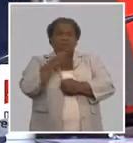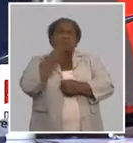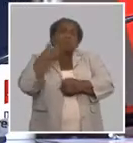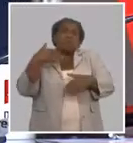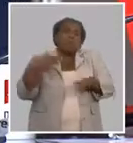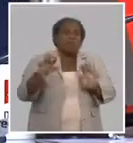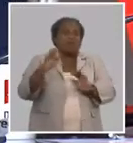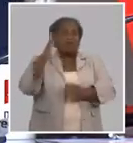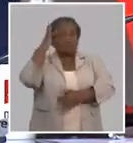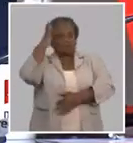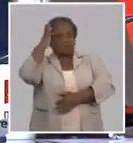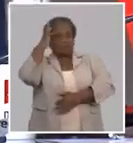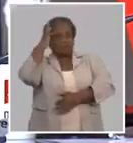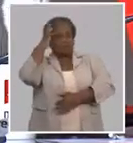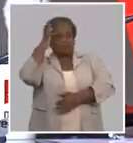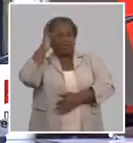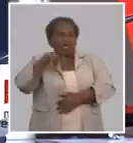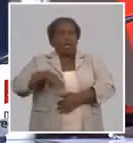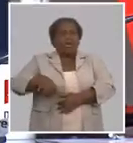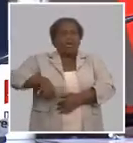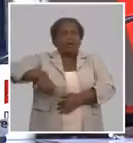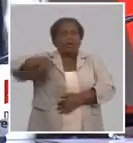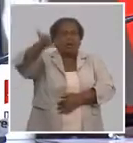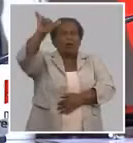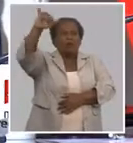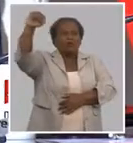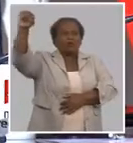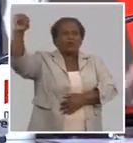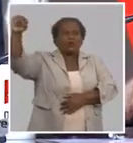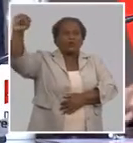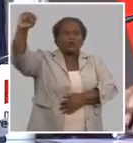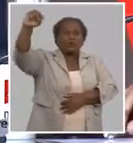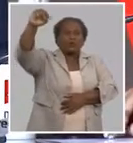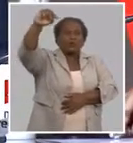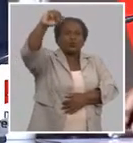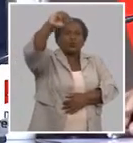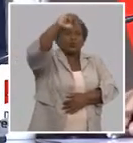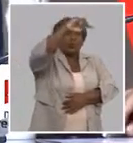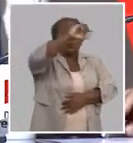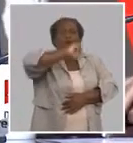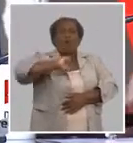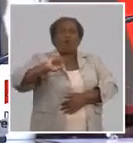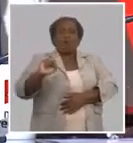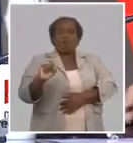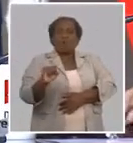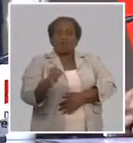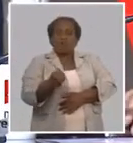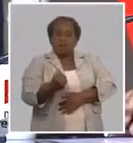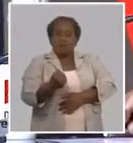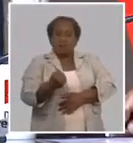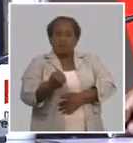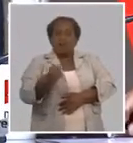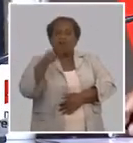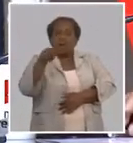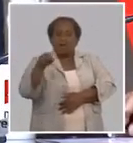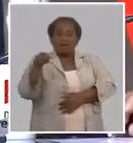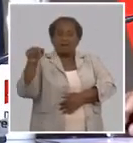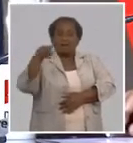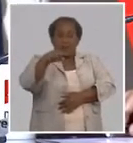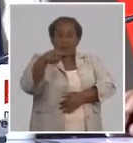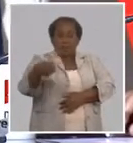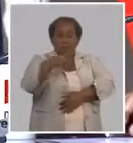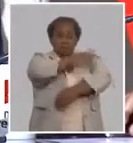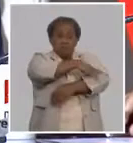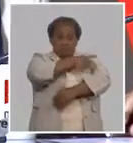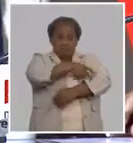que un avión cuando va por una ruta tiene que obligatoriamente pasar por el país que le queda delante